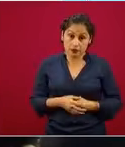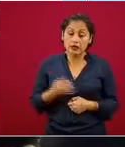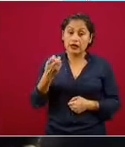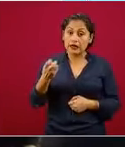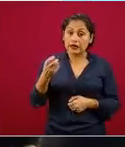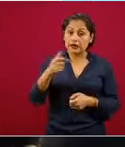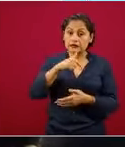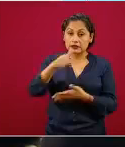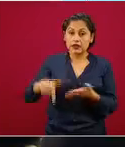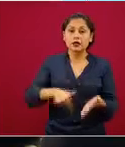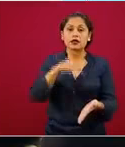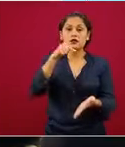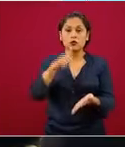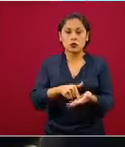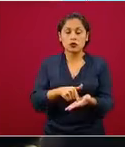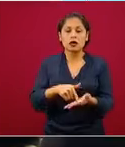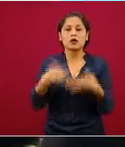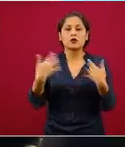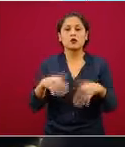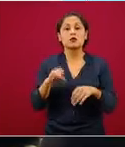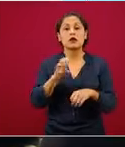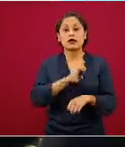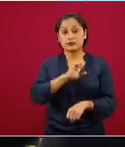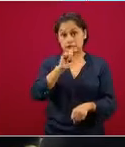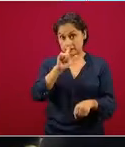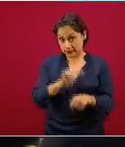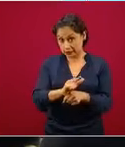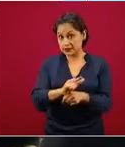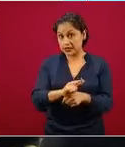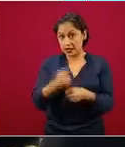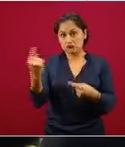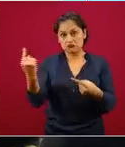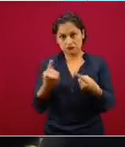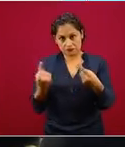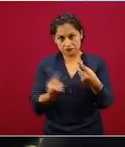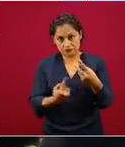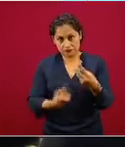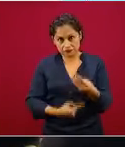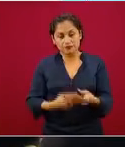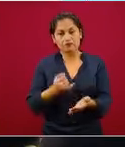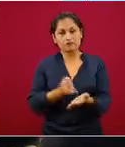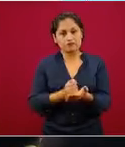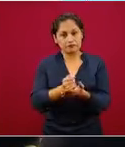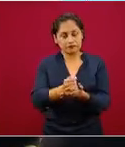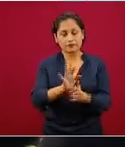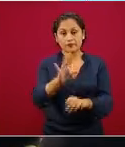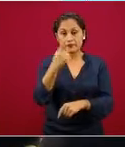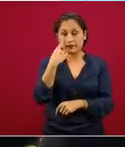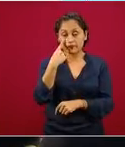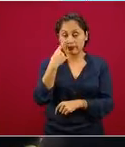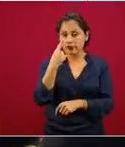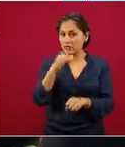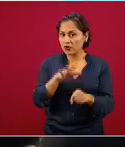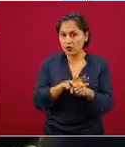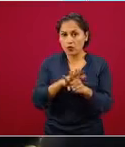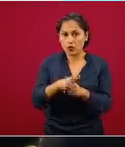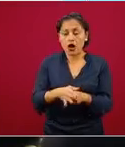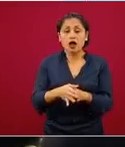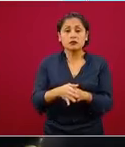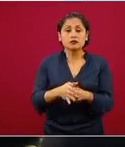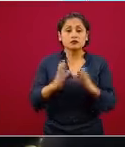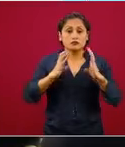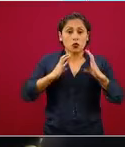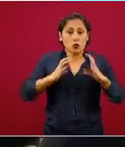una característica adicional que es, bueno, tienen muchas, pero entre otras está la propia actividad física que